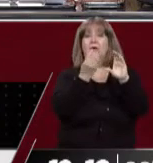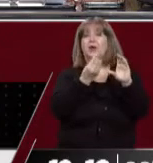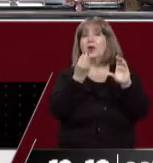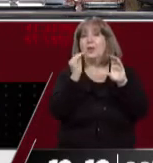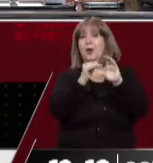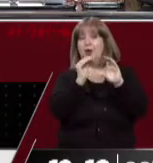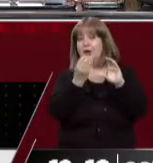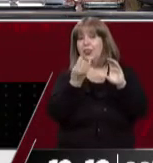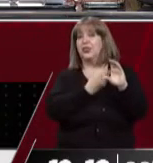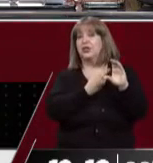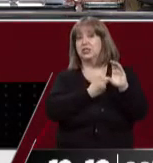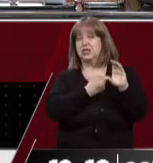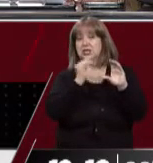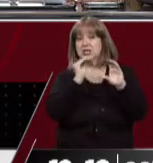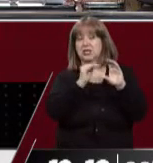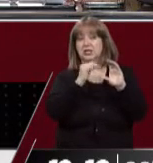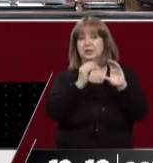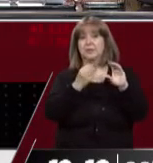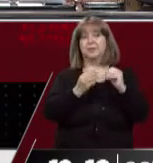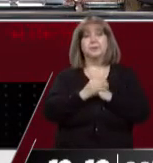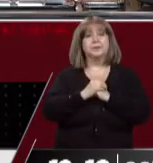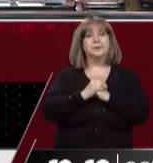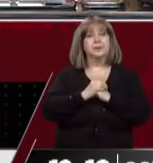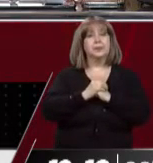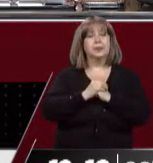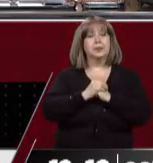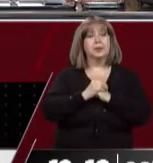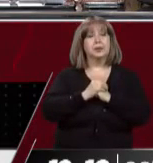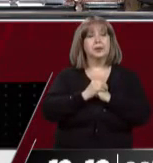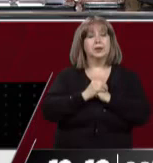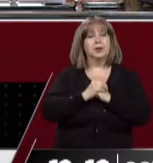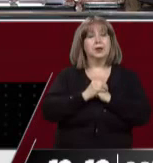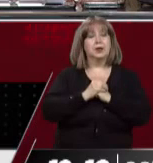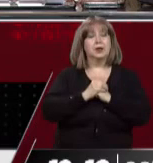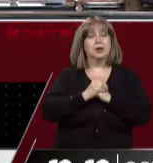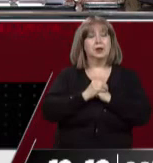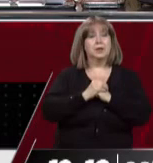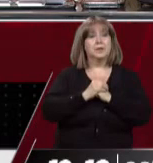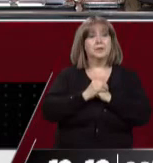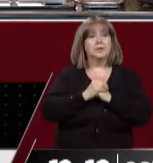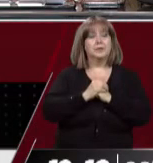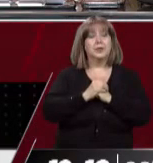Pueden ayudarnos ingresando por el Instagram del Gordo,